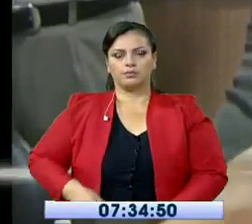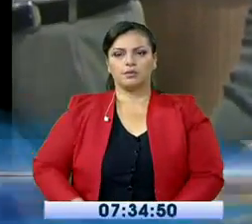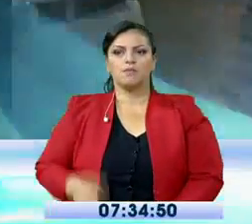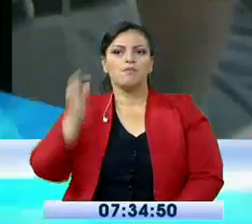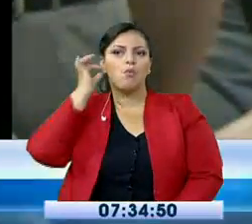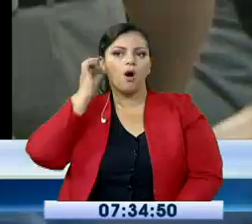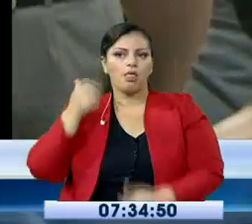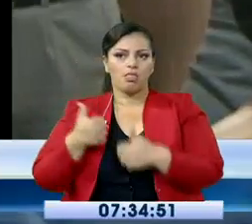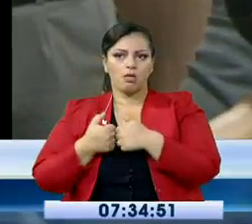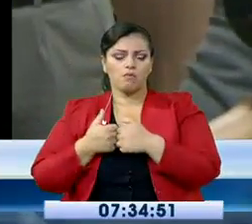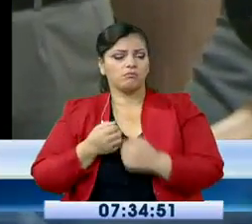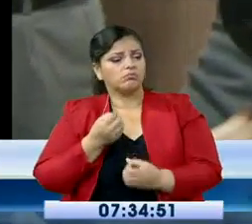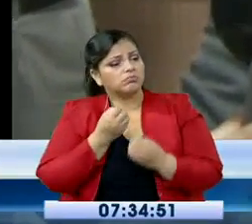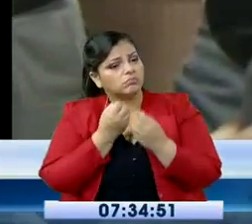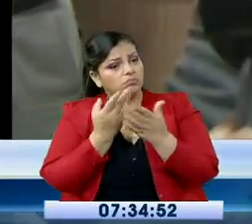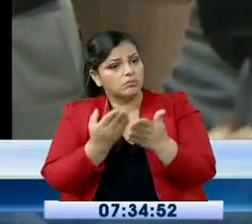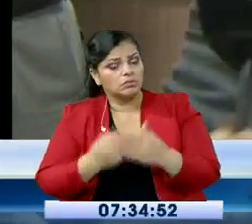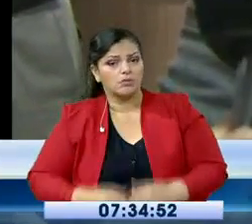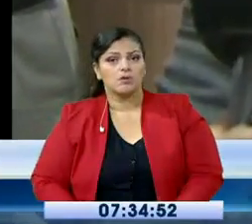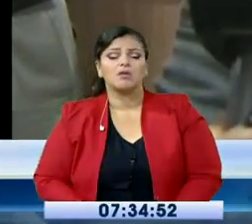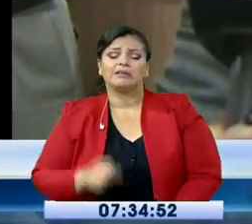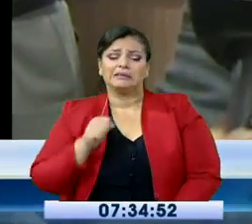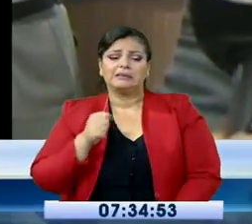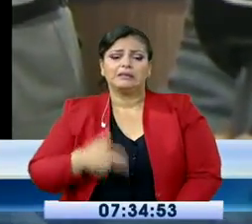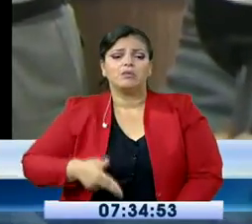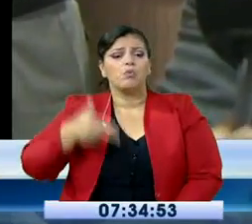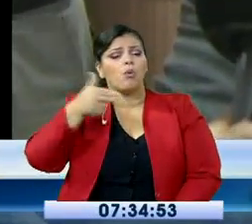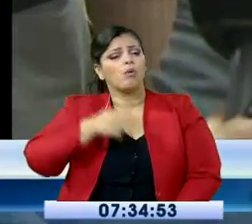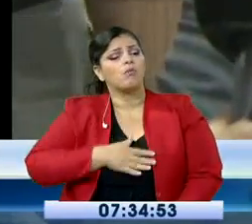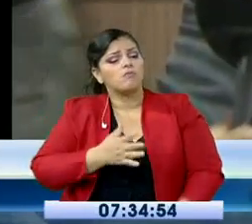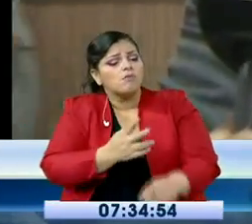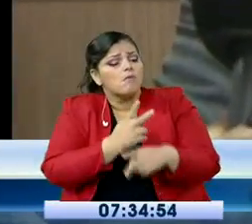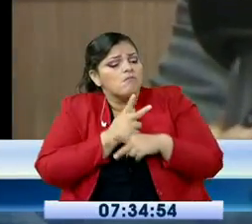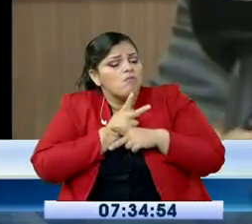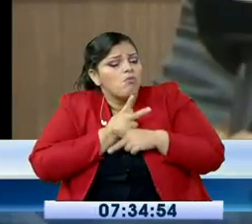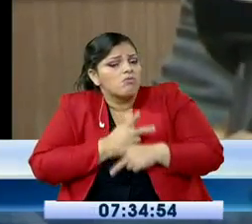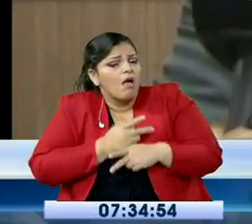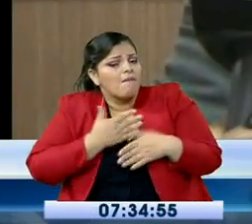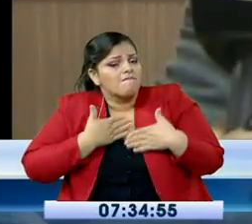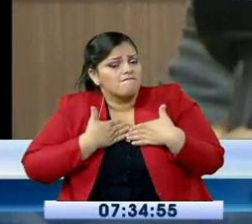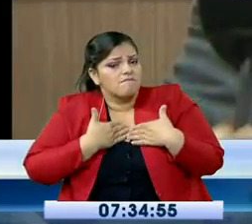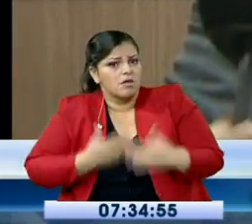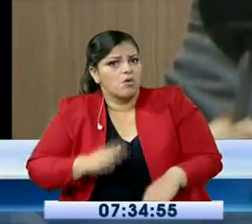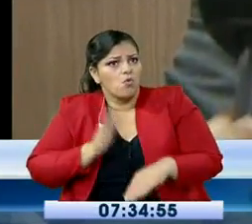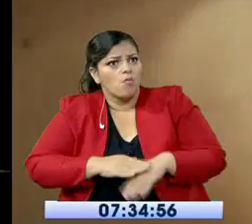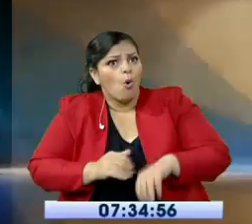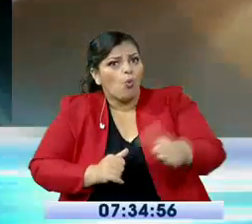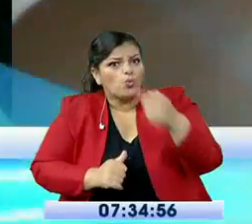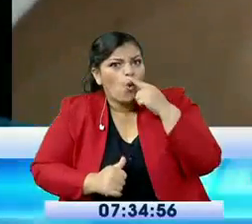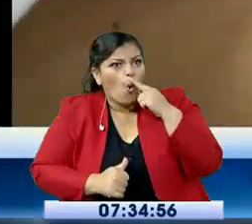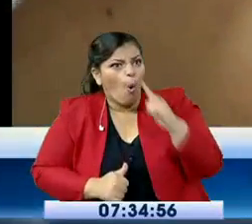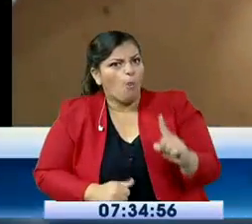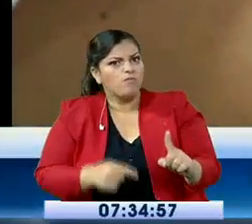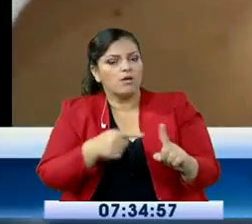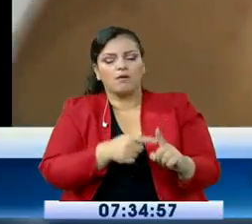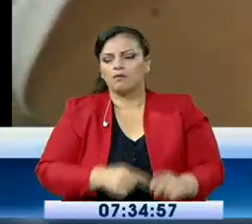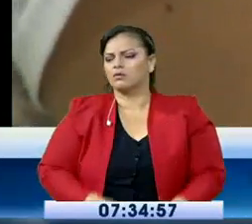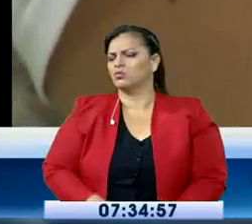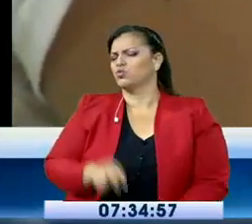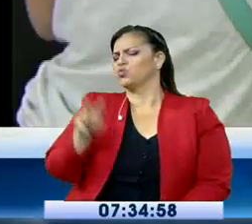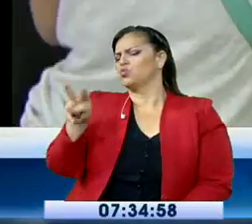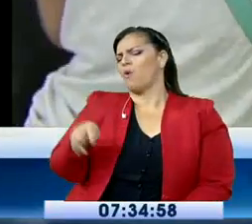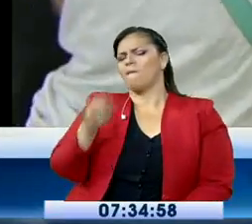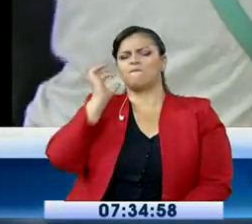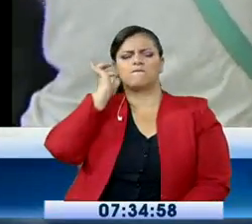novia que sacó el arma para defenderla, porque la estaban piropeando por la bahía. De ahí que el sospechoso quedó entre